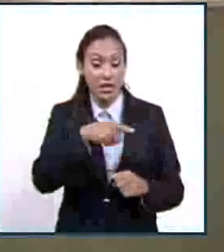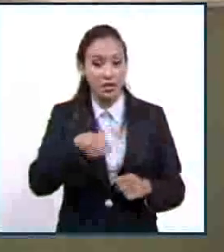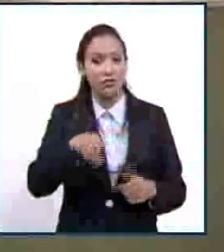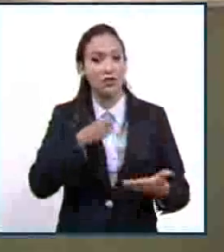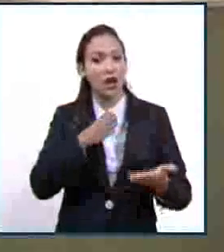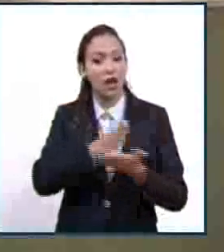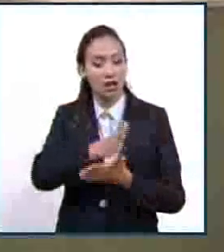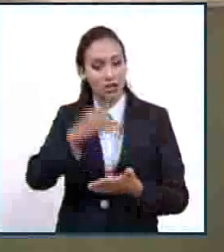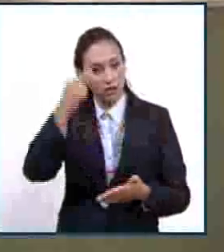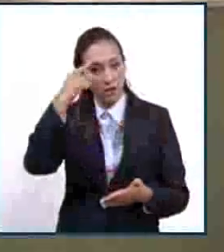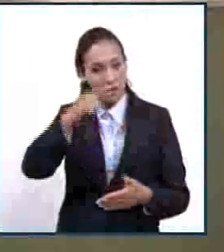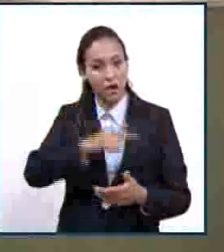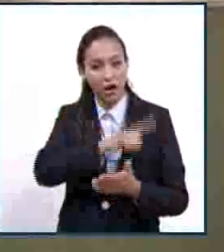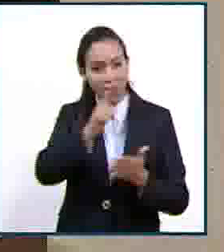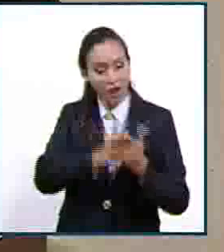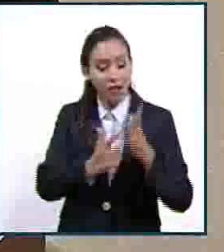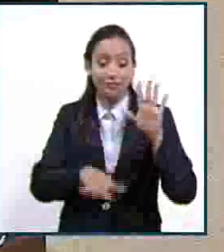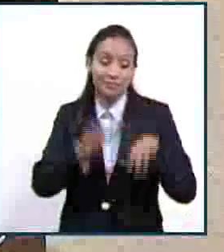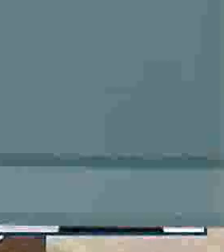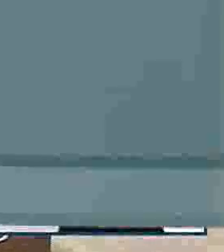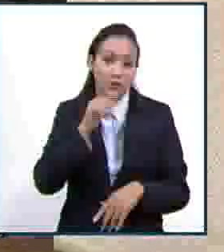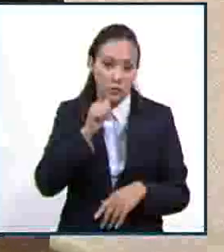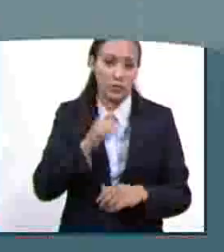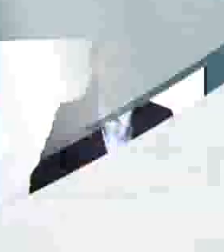acceso efectivo a la justicia.